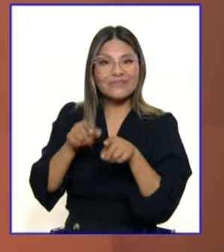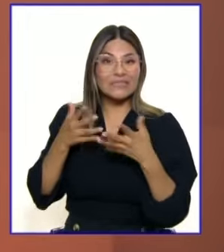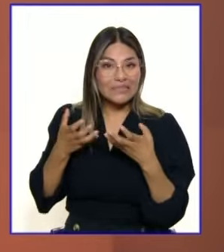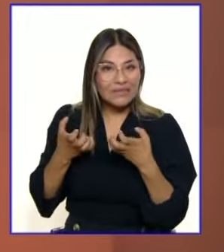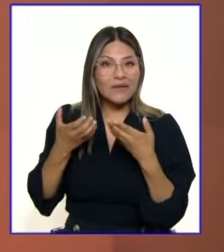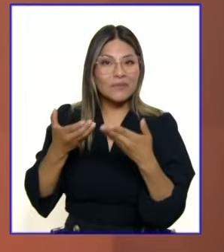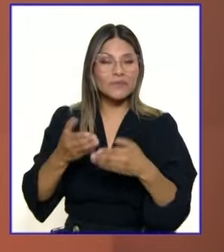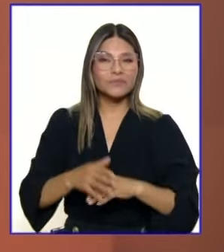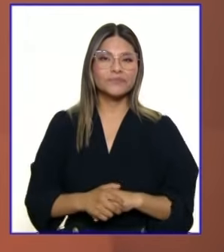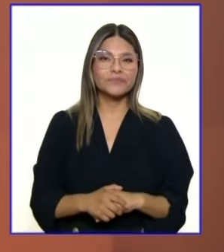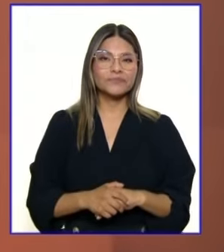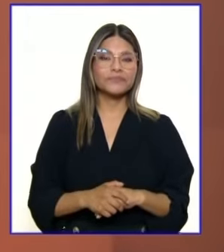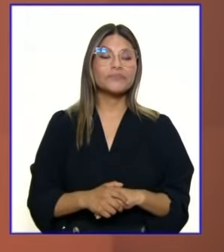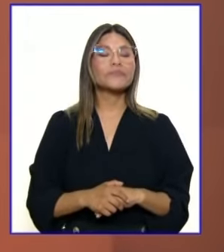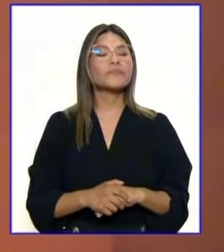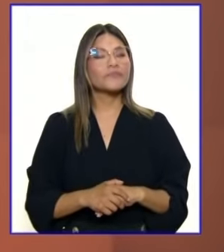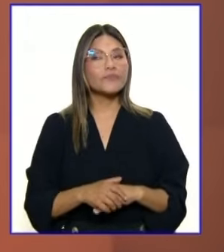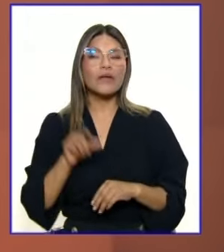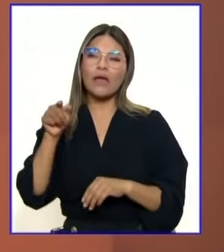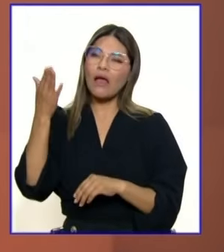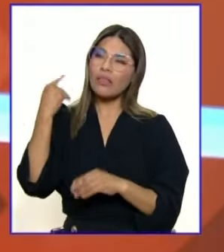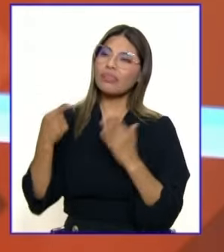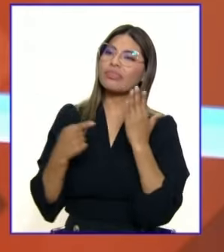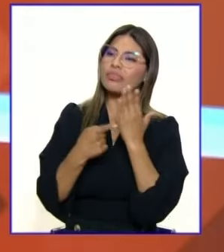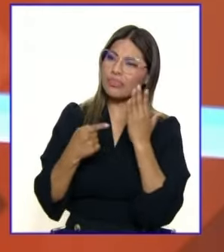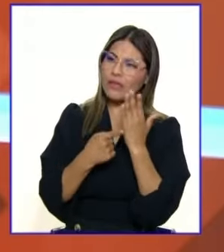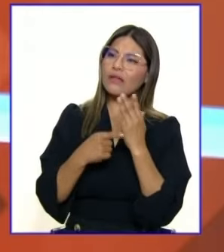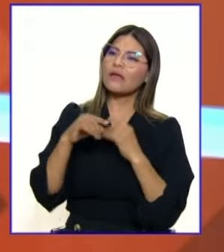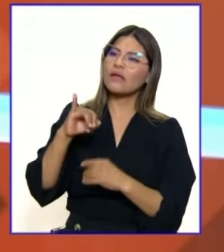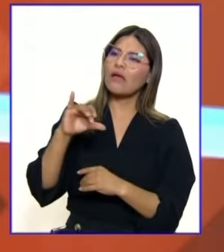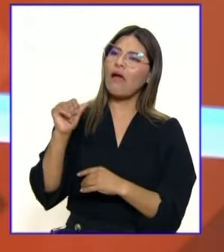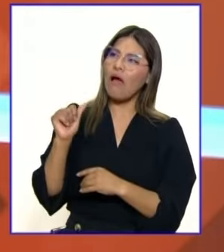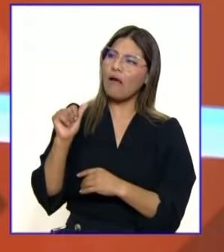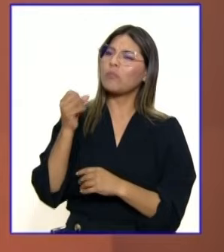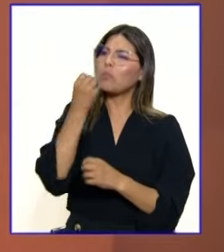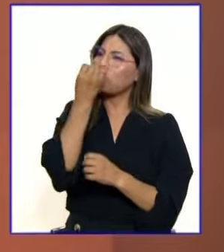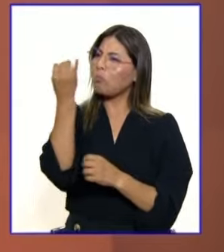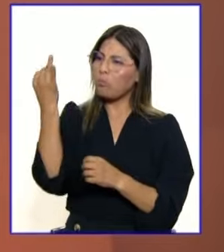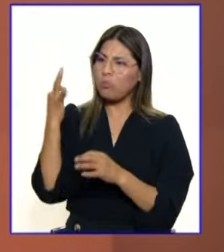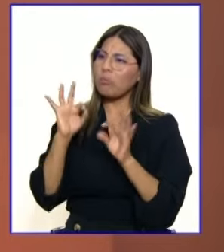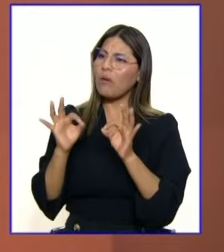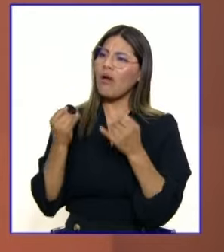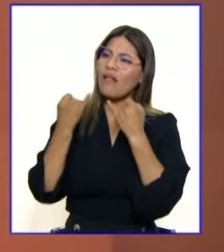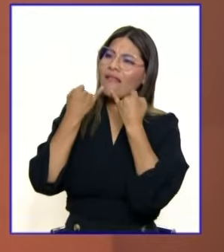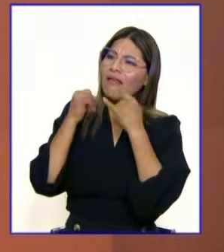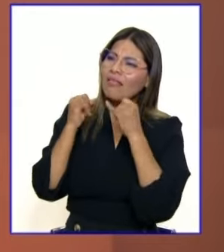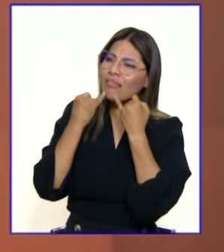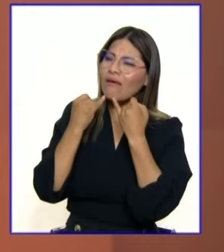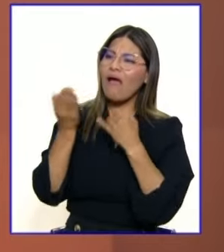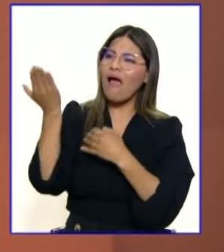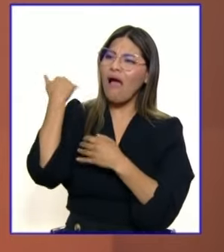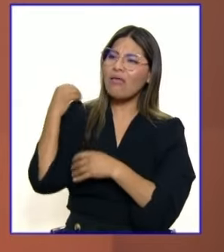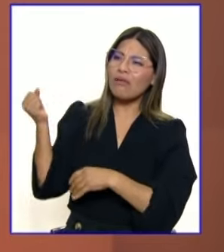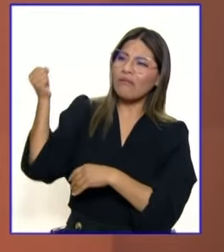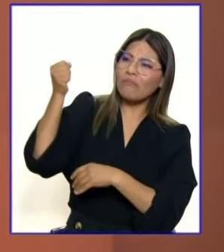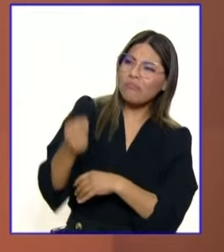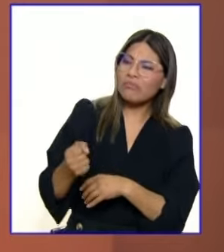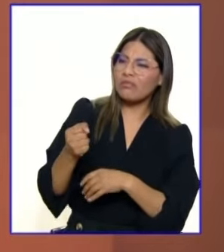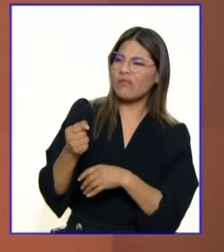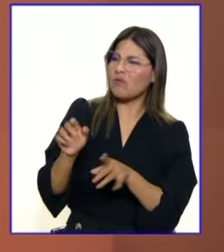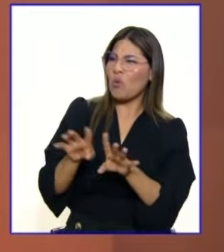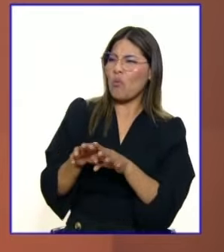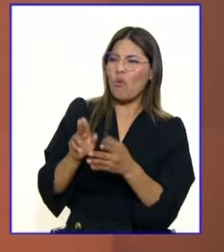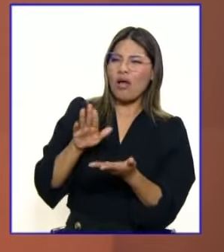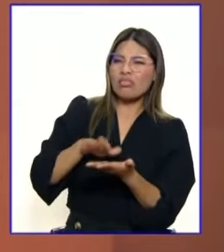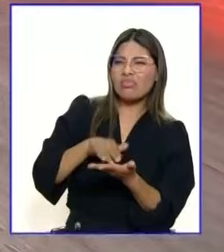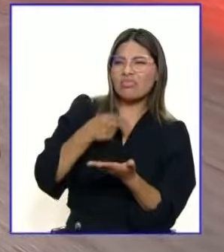también recortan esa brecha que existía en cuanto al idioma, por ejemplo, ¿no? Ya no será necesario un traductor, un intermediario, trato